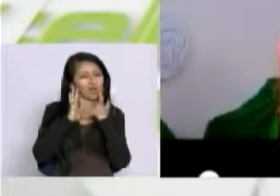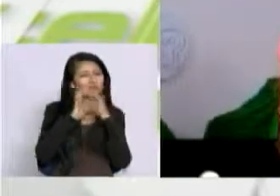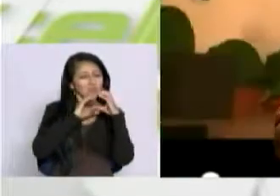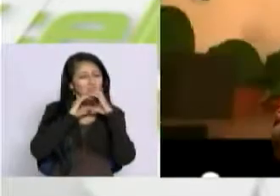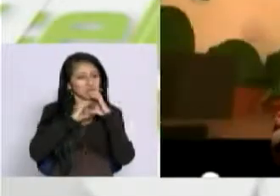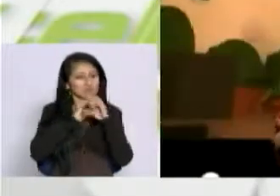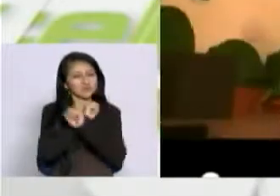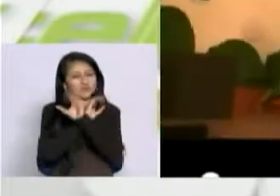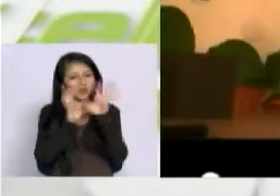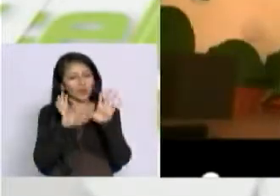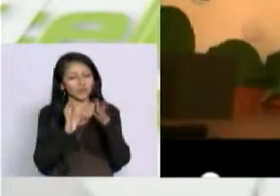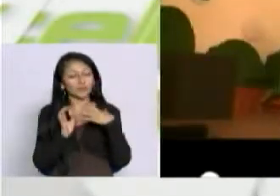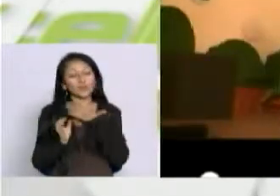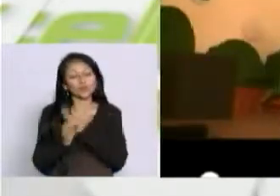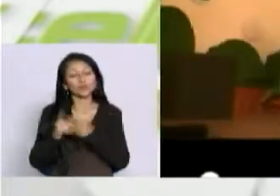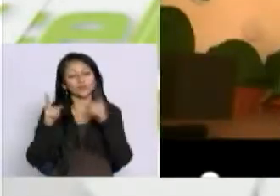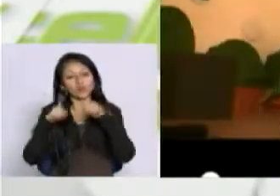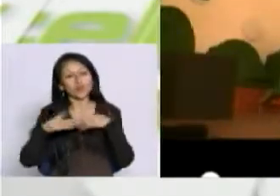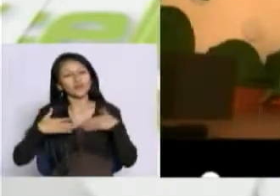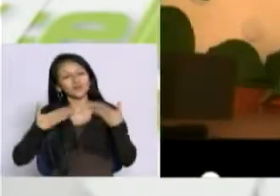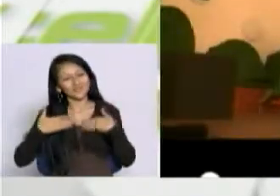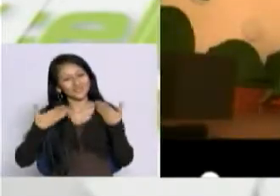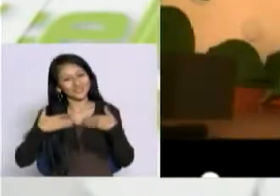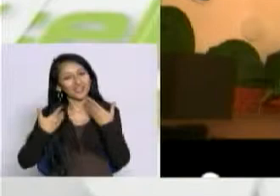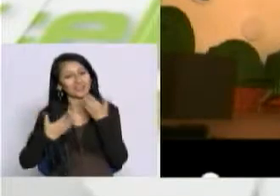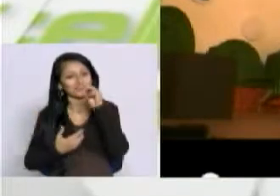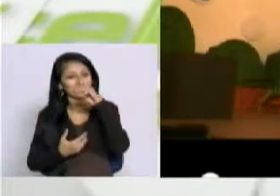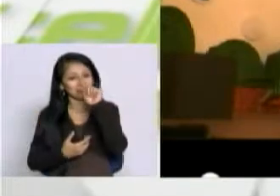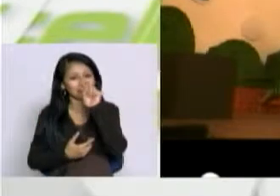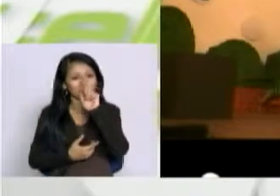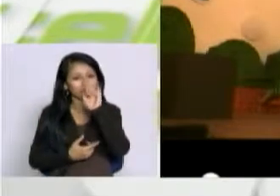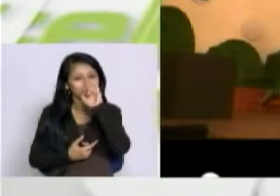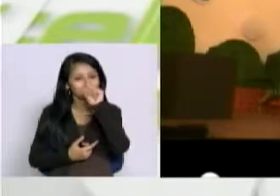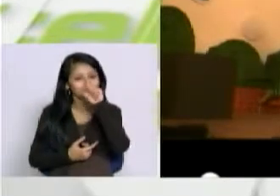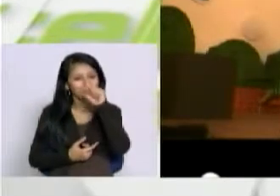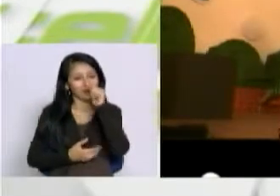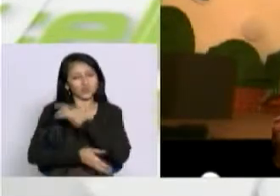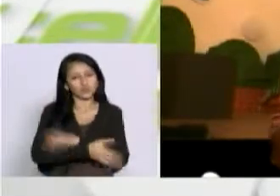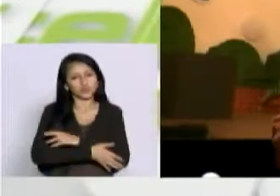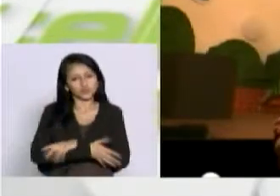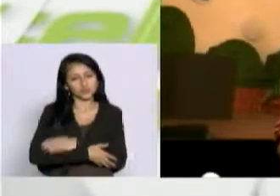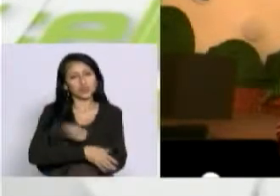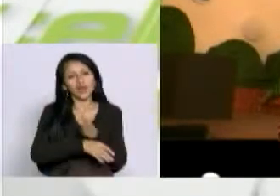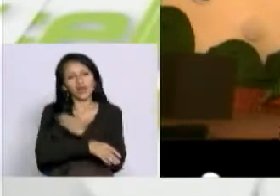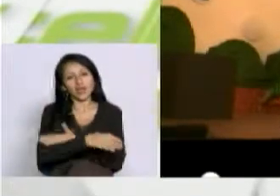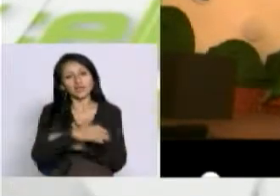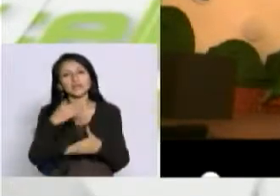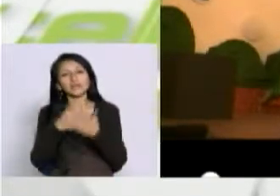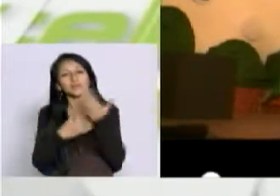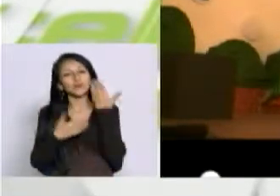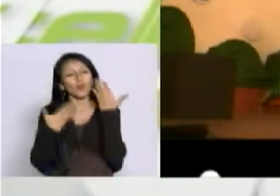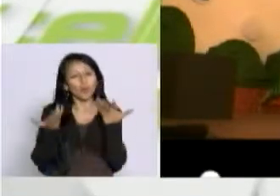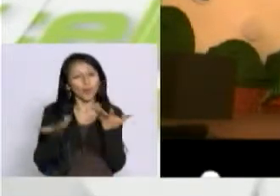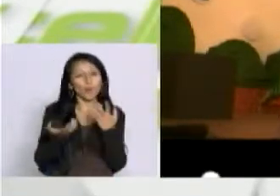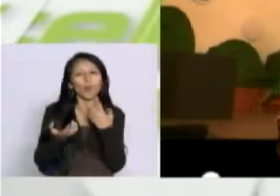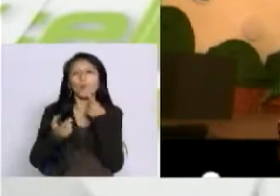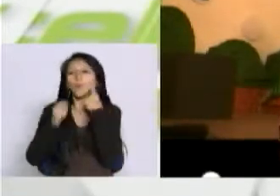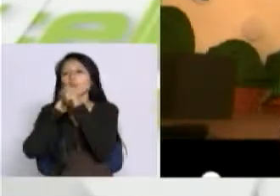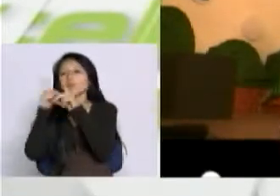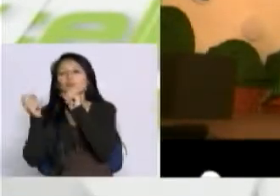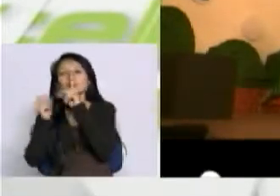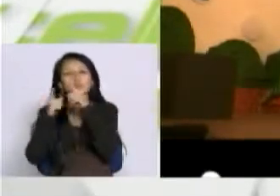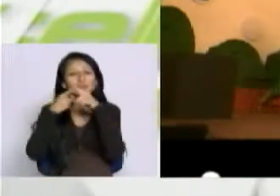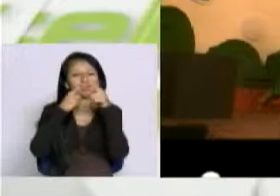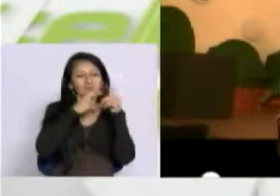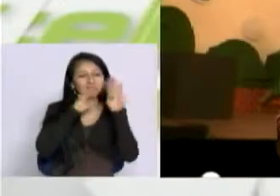Igual nosotros estamos muy contentos con ella. Ella en un principio inició siendo la reportera digital del programa. Ahora lo que